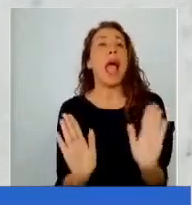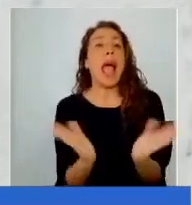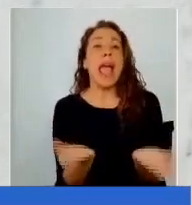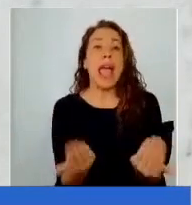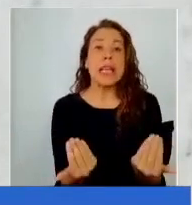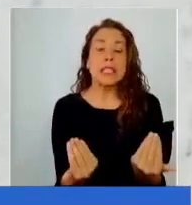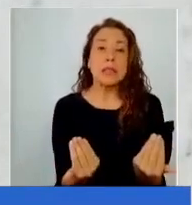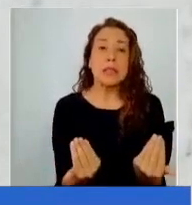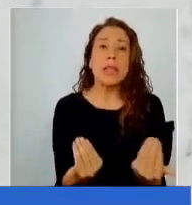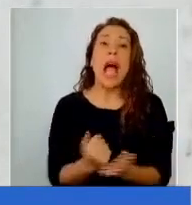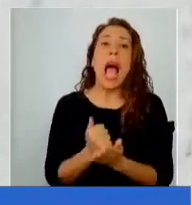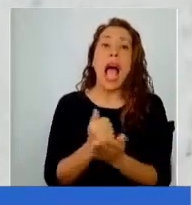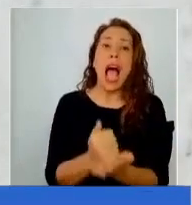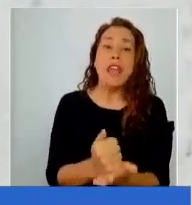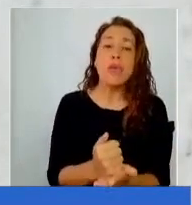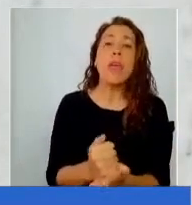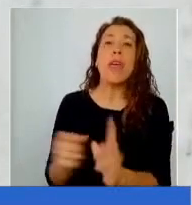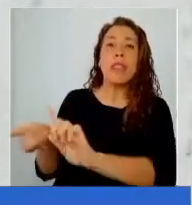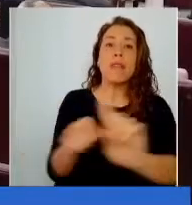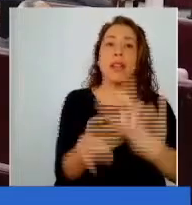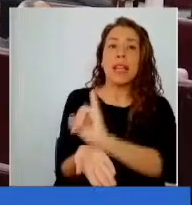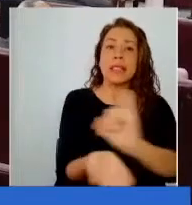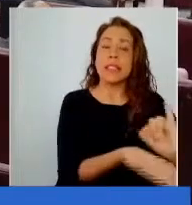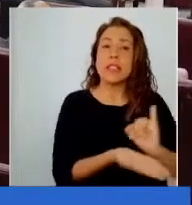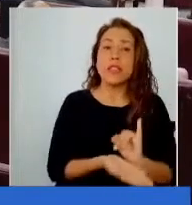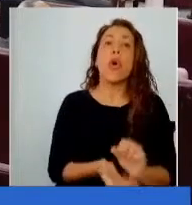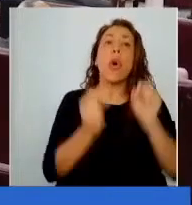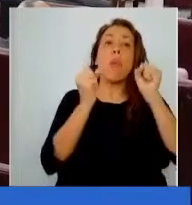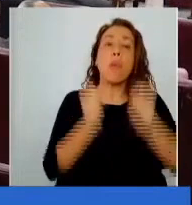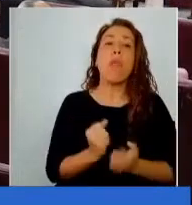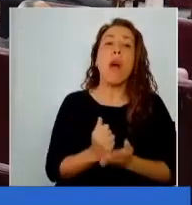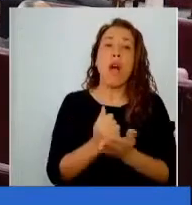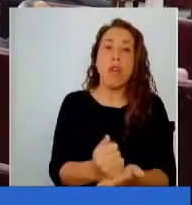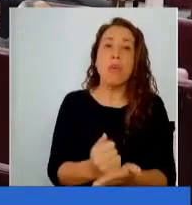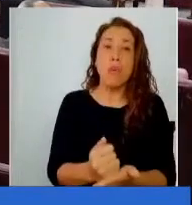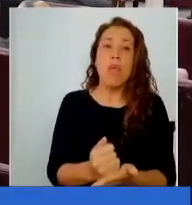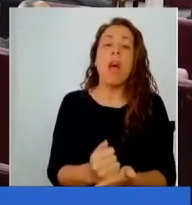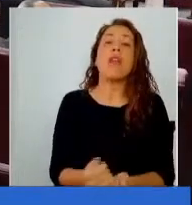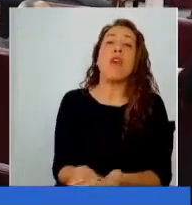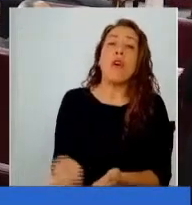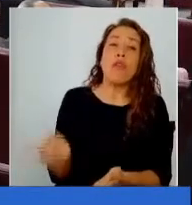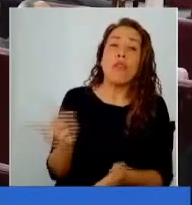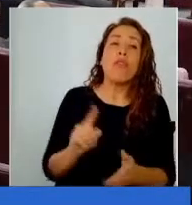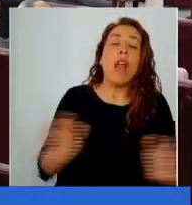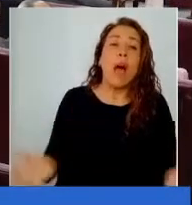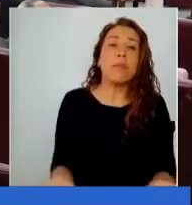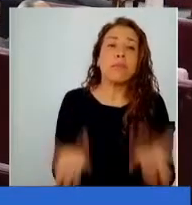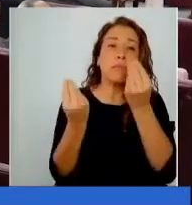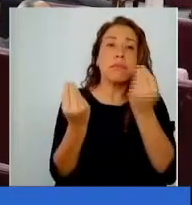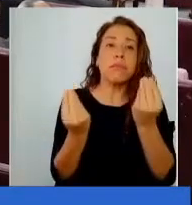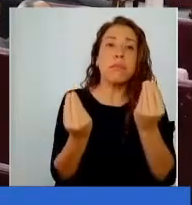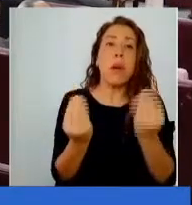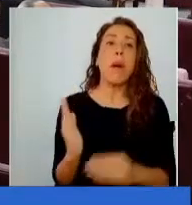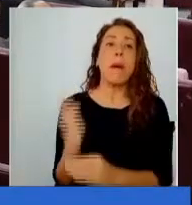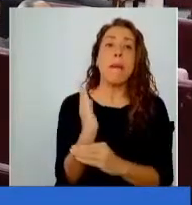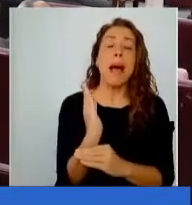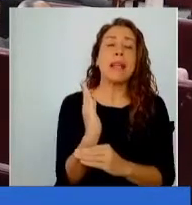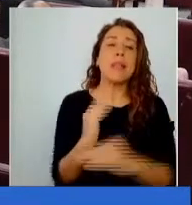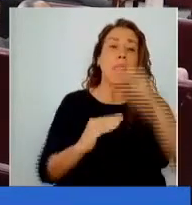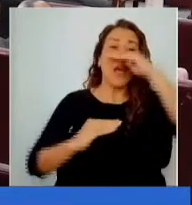la ayuda de nuestras instituciones se pueden aliviar recomponer y reactivar las bases de la agricultura